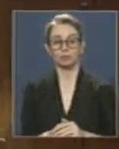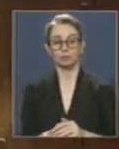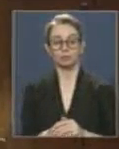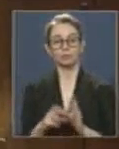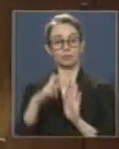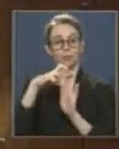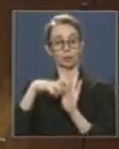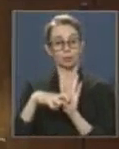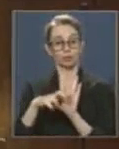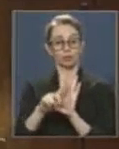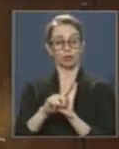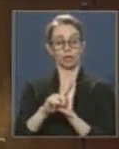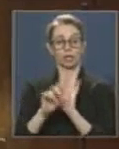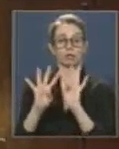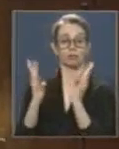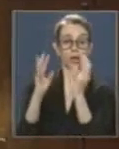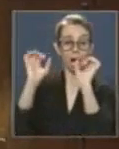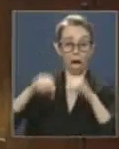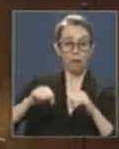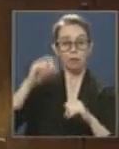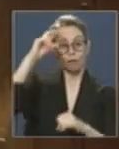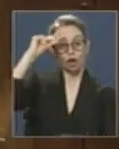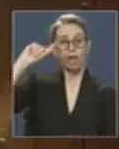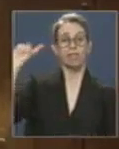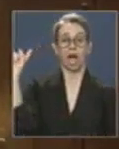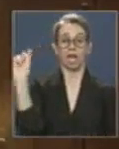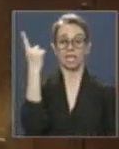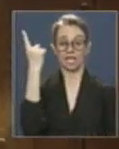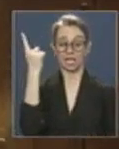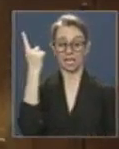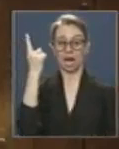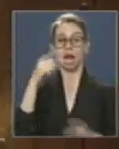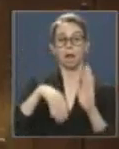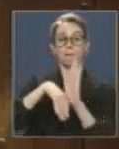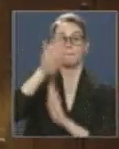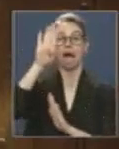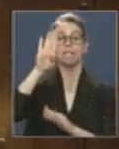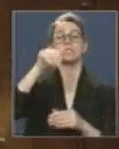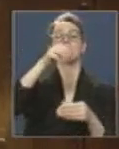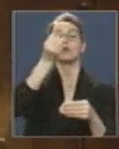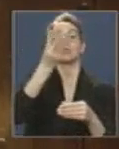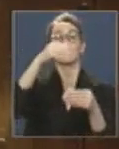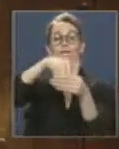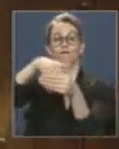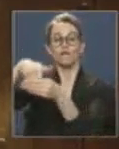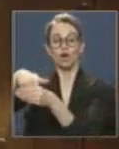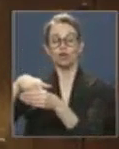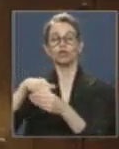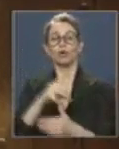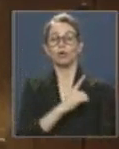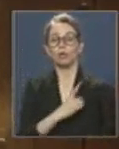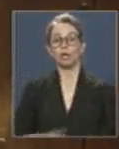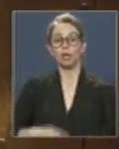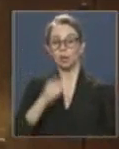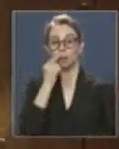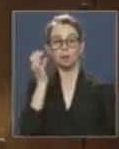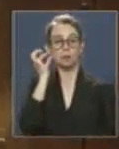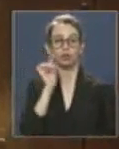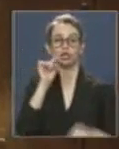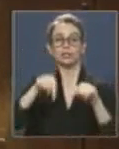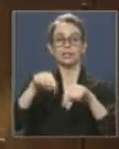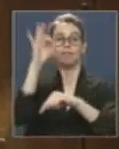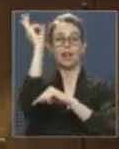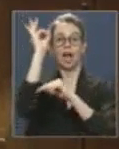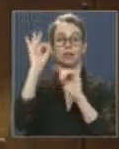El proyecto fue aprobado en general con la mayoría de votos de las y los colegas diputados presentes en la sala.